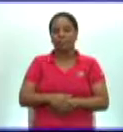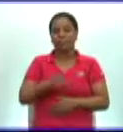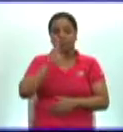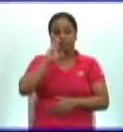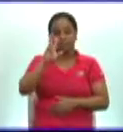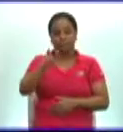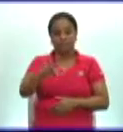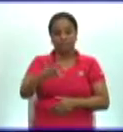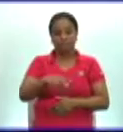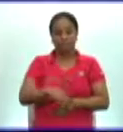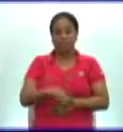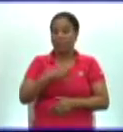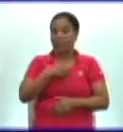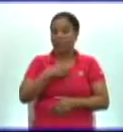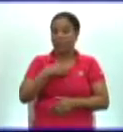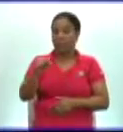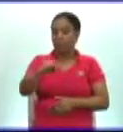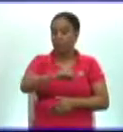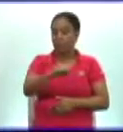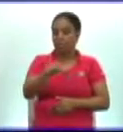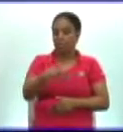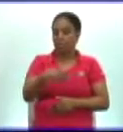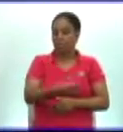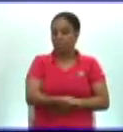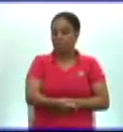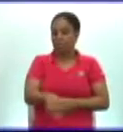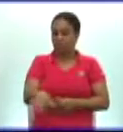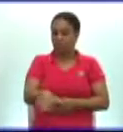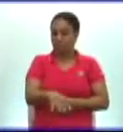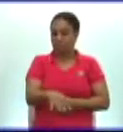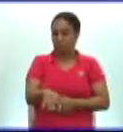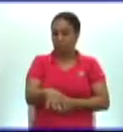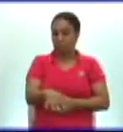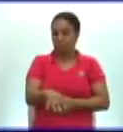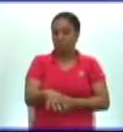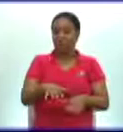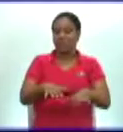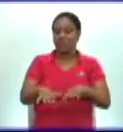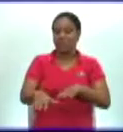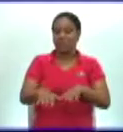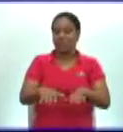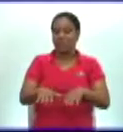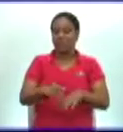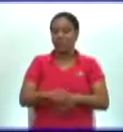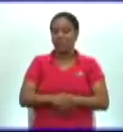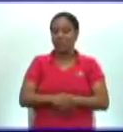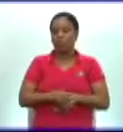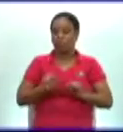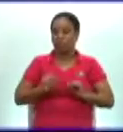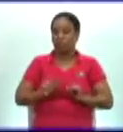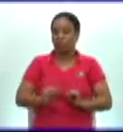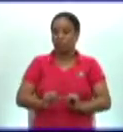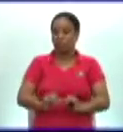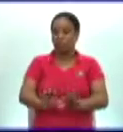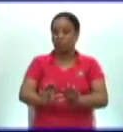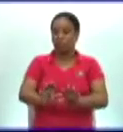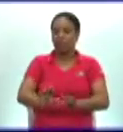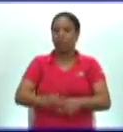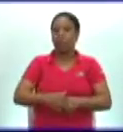Observen, tenemos un carrito en el suelo y que se mueve bajo la acción de una